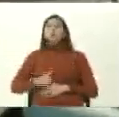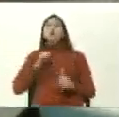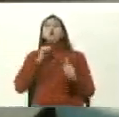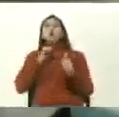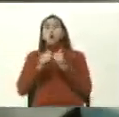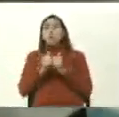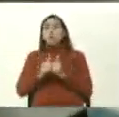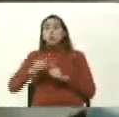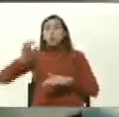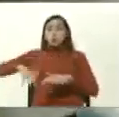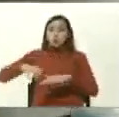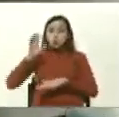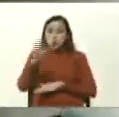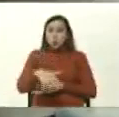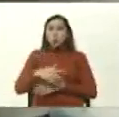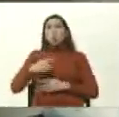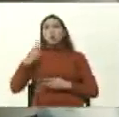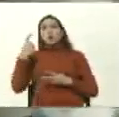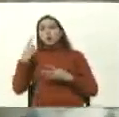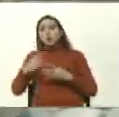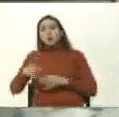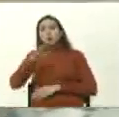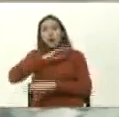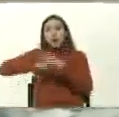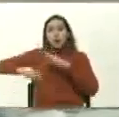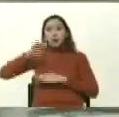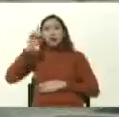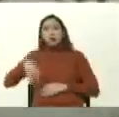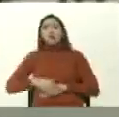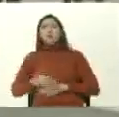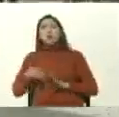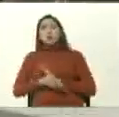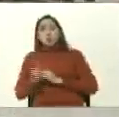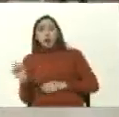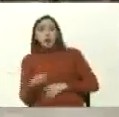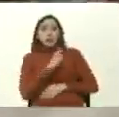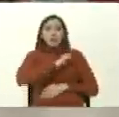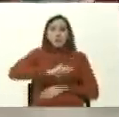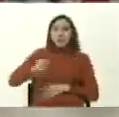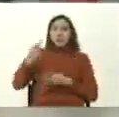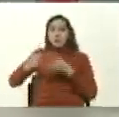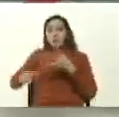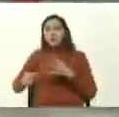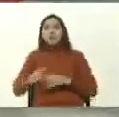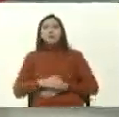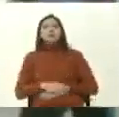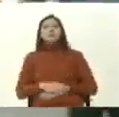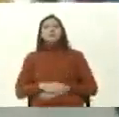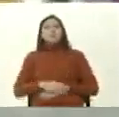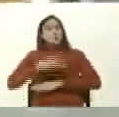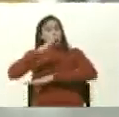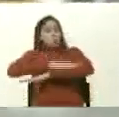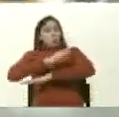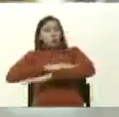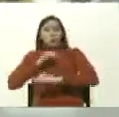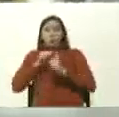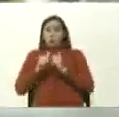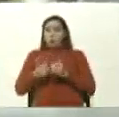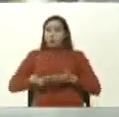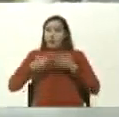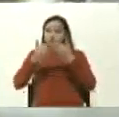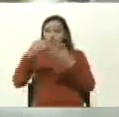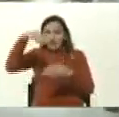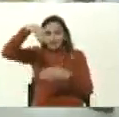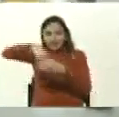del voleibol, del baloncesto, del karate y taekwondo, del tenis de mesa. Todo esto son talentos que van a la escuela, tienen